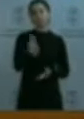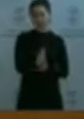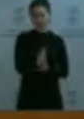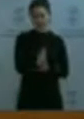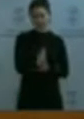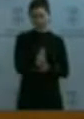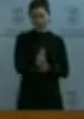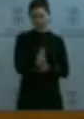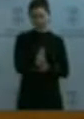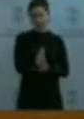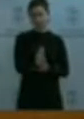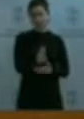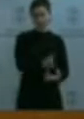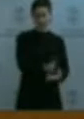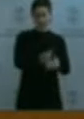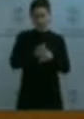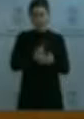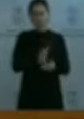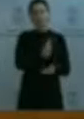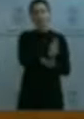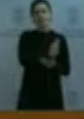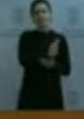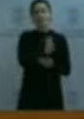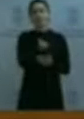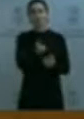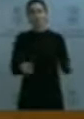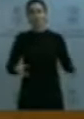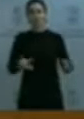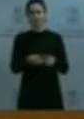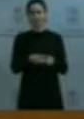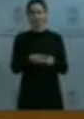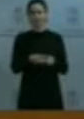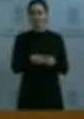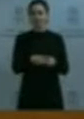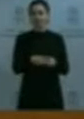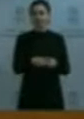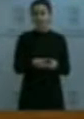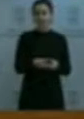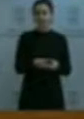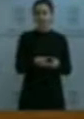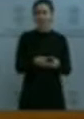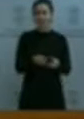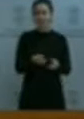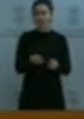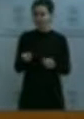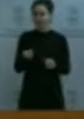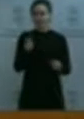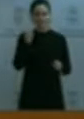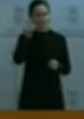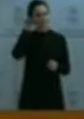grupo. ¿Es una paradoja? Bueno, aceptamos así, las reglas del juego son las que son y así lo aceptamos.